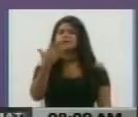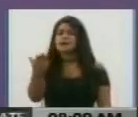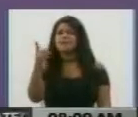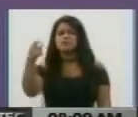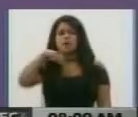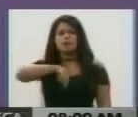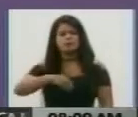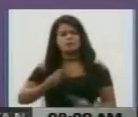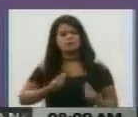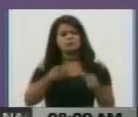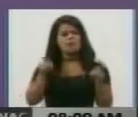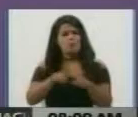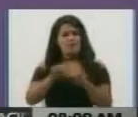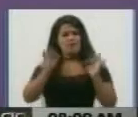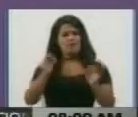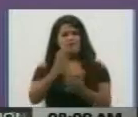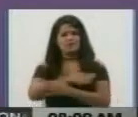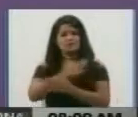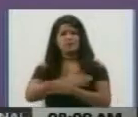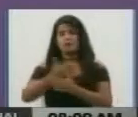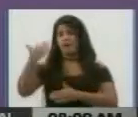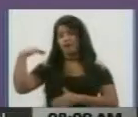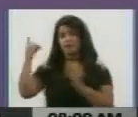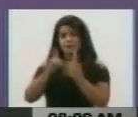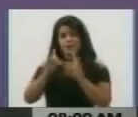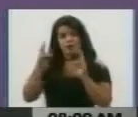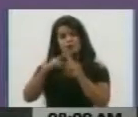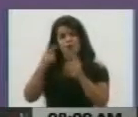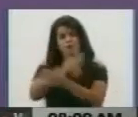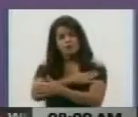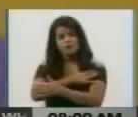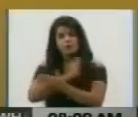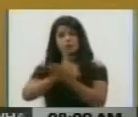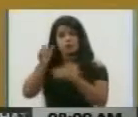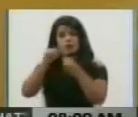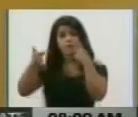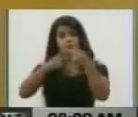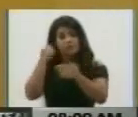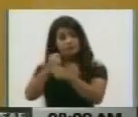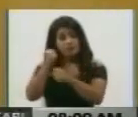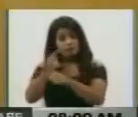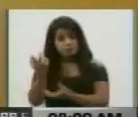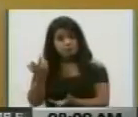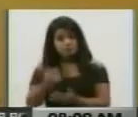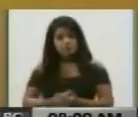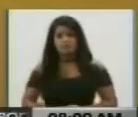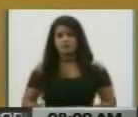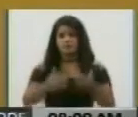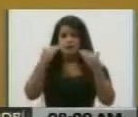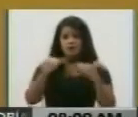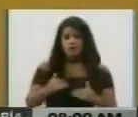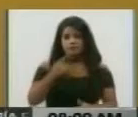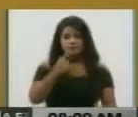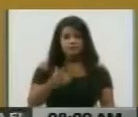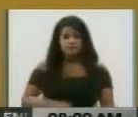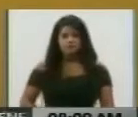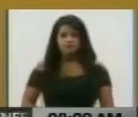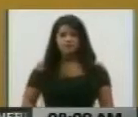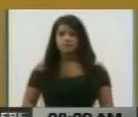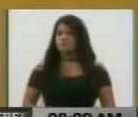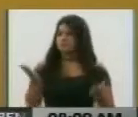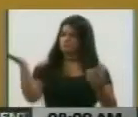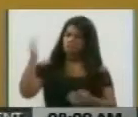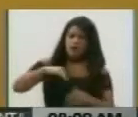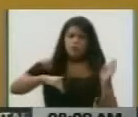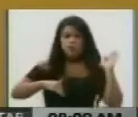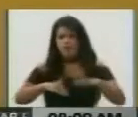esencia, te felicito desde el liceo, te conozco, un gran abrazo, seguirás en política. Beatriz 65 y muchos números, vamos todo el